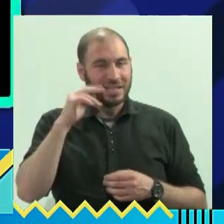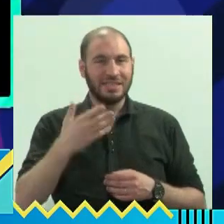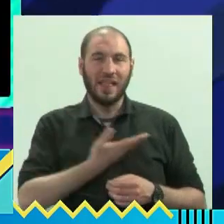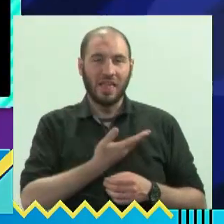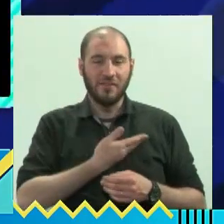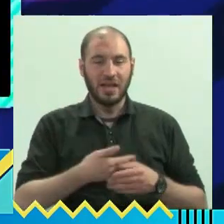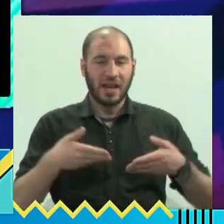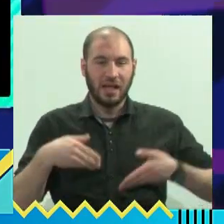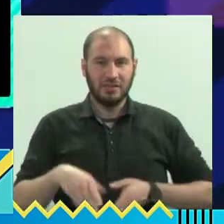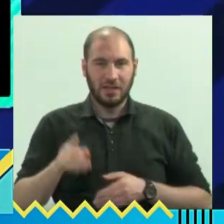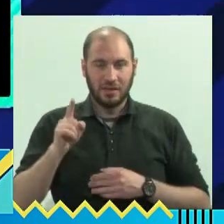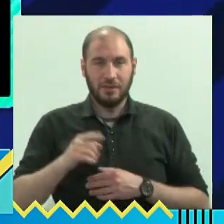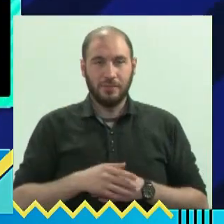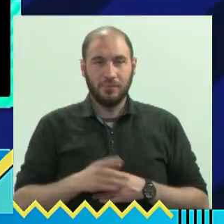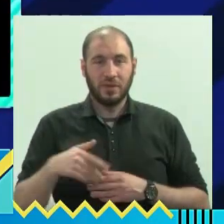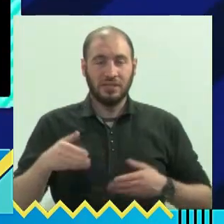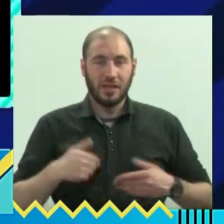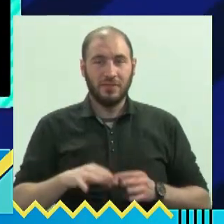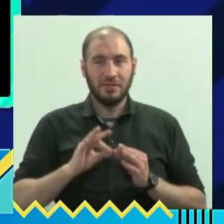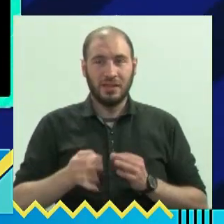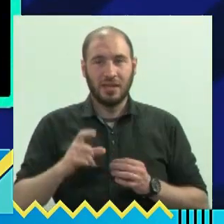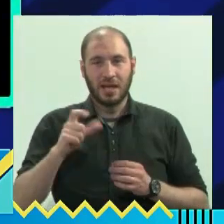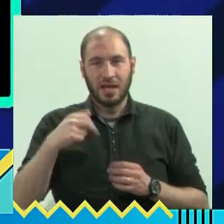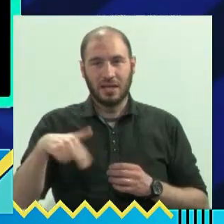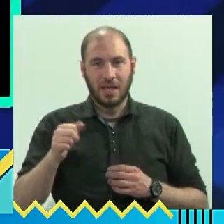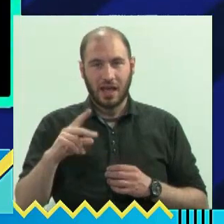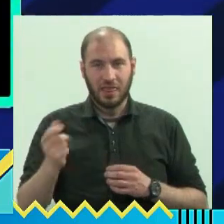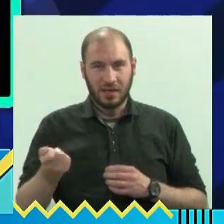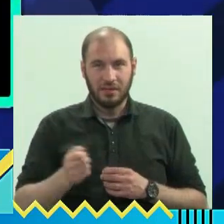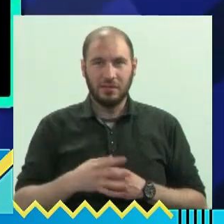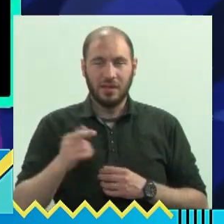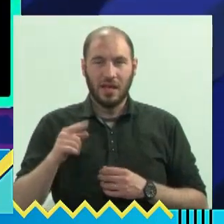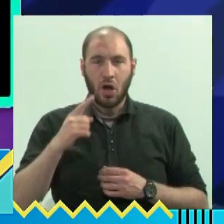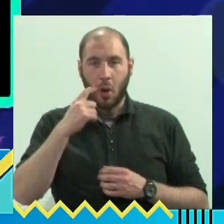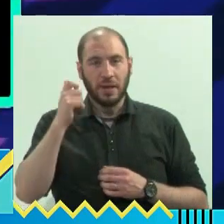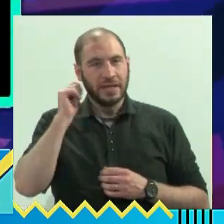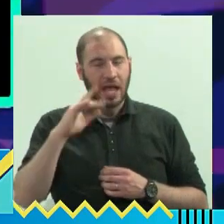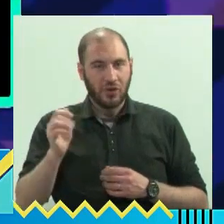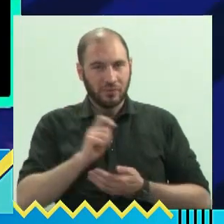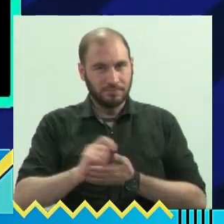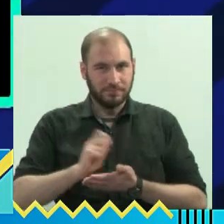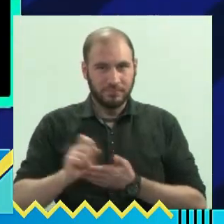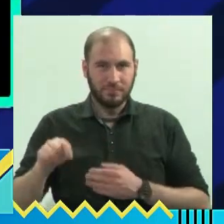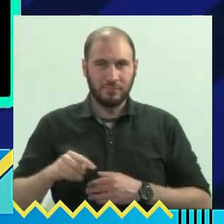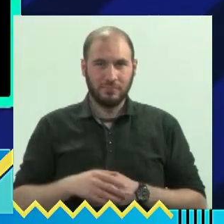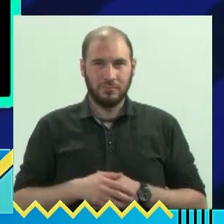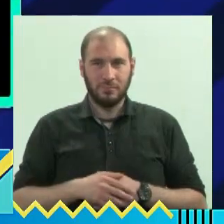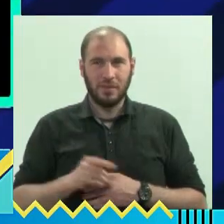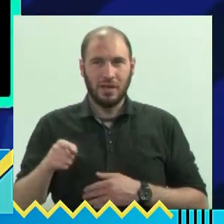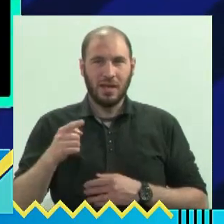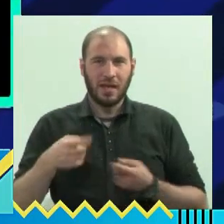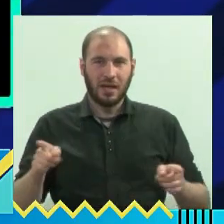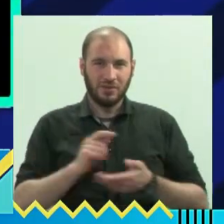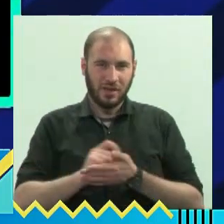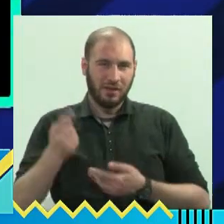es un pueblito del interior de Santa Fe que está muy cerca de Cañada Rosquín, que es donde nace León Gieco. Por eso escribe la canción, porque él se cría escuchando